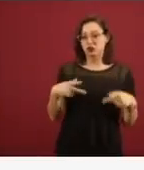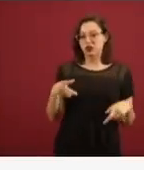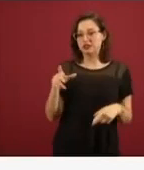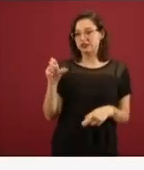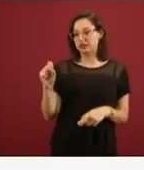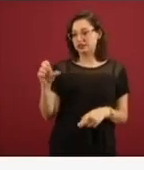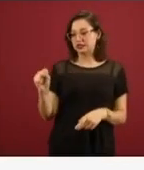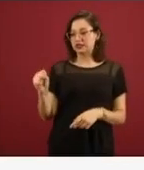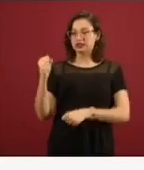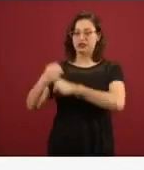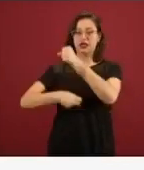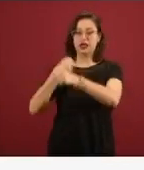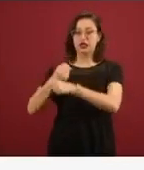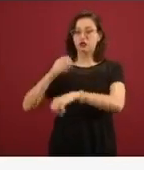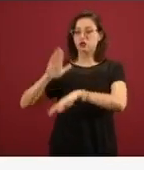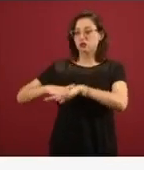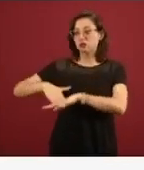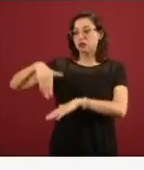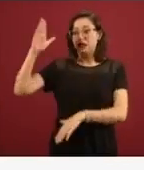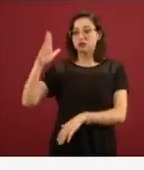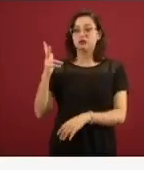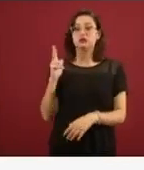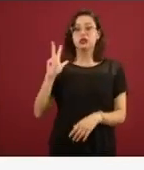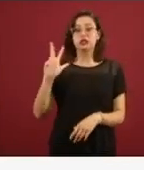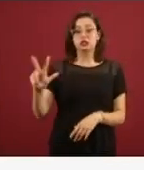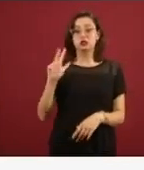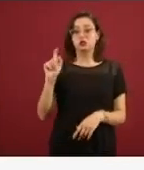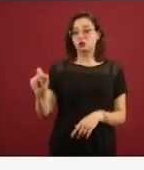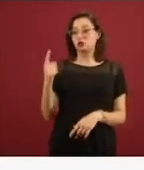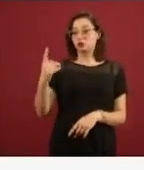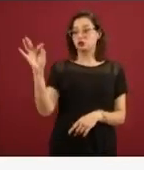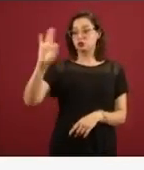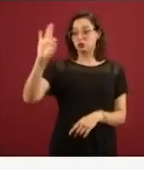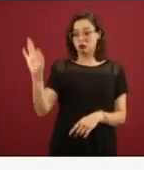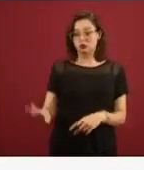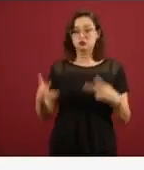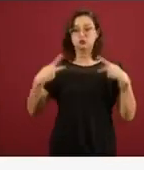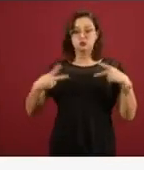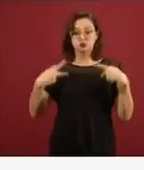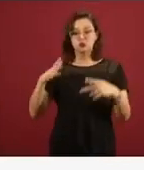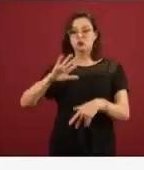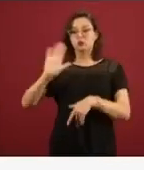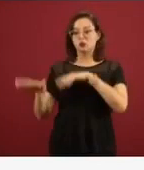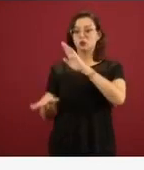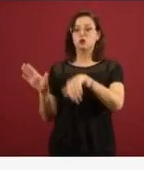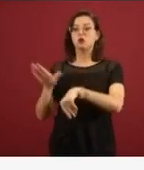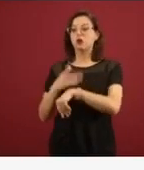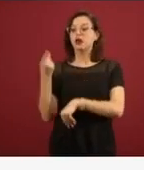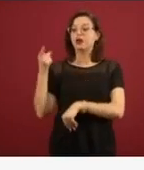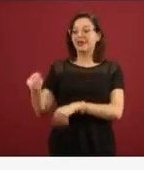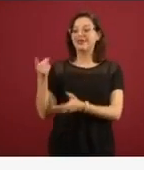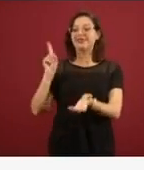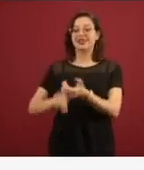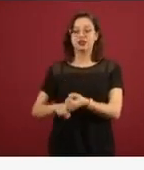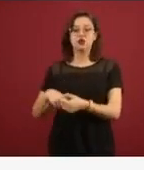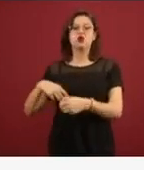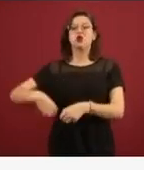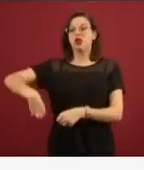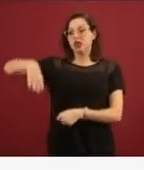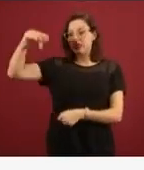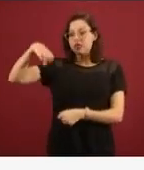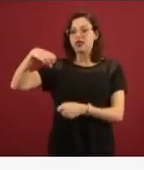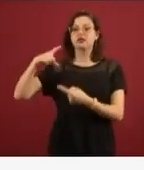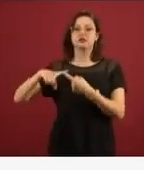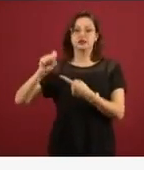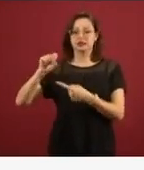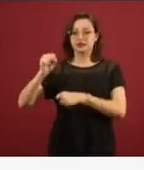incrementa a 18.1. Es importante también comentar que en este grupo, más allá de la edad, también hay personas que además de tener más de